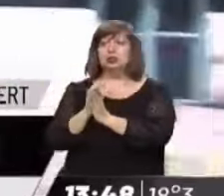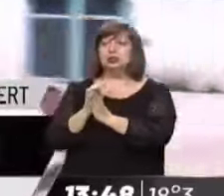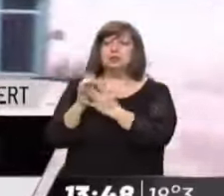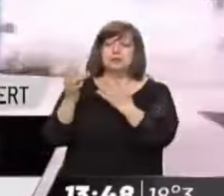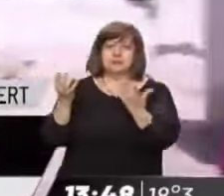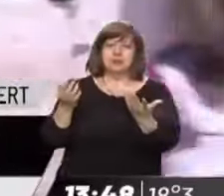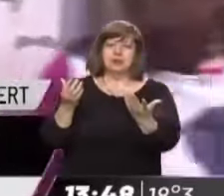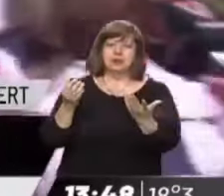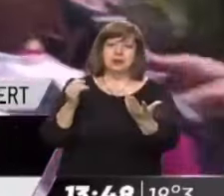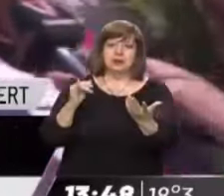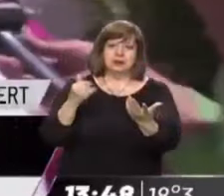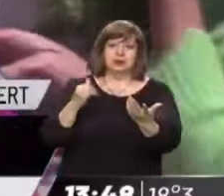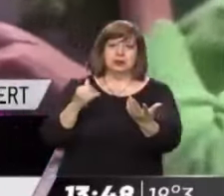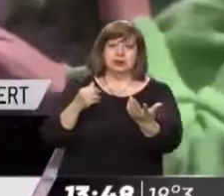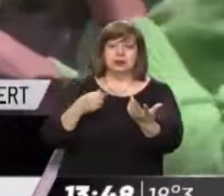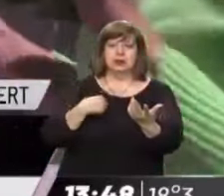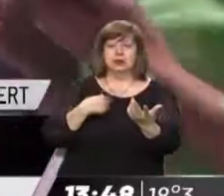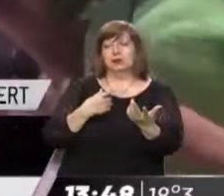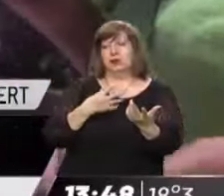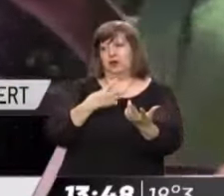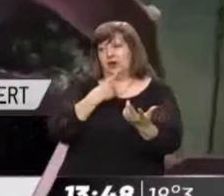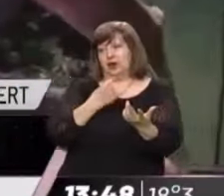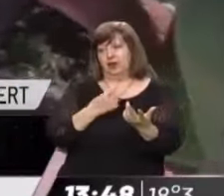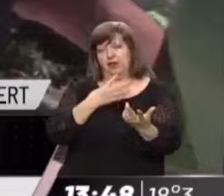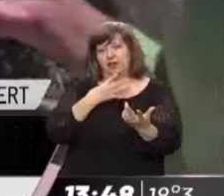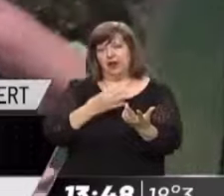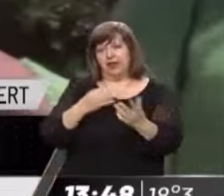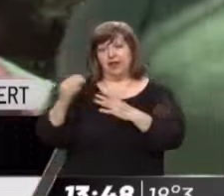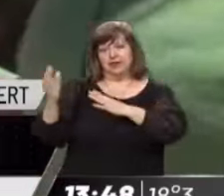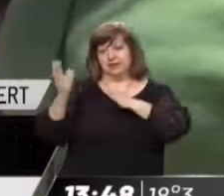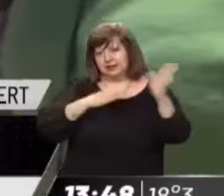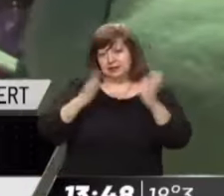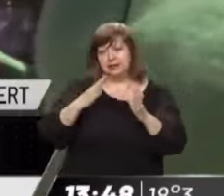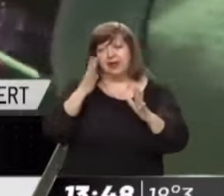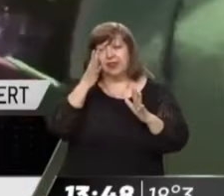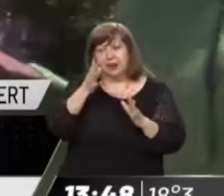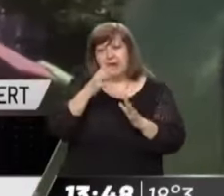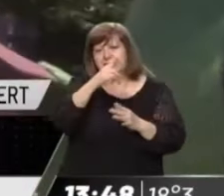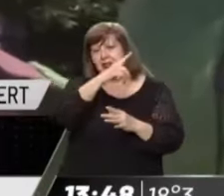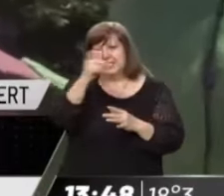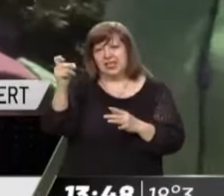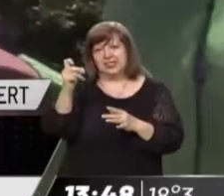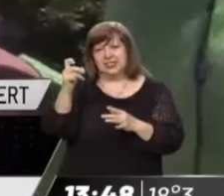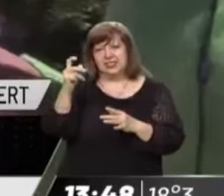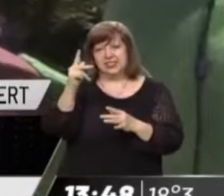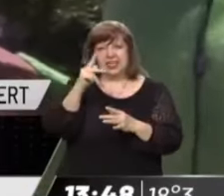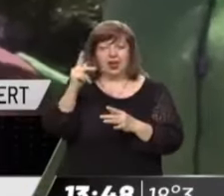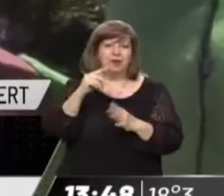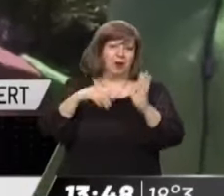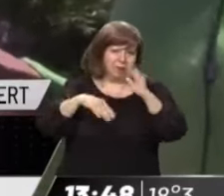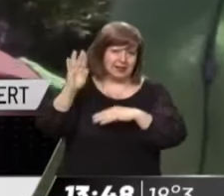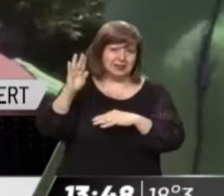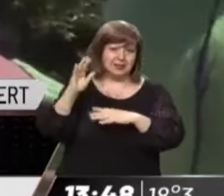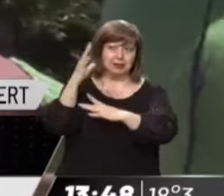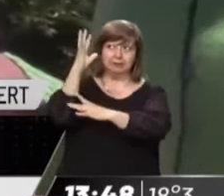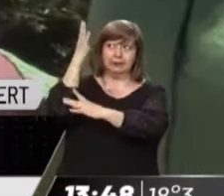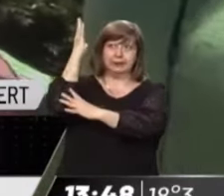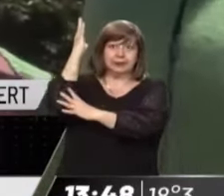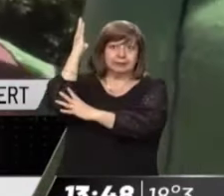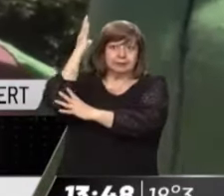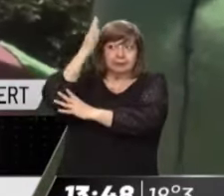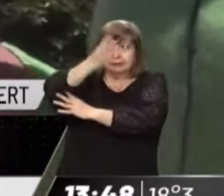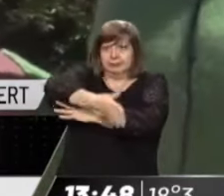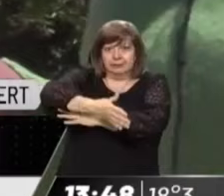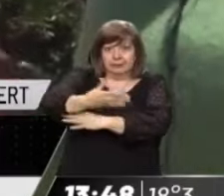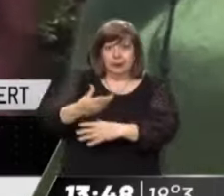de que fueron muy muy fuerte o sea arriba de los 100 km eso iba a decir seguramente han superado los 100 km por el daño que hemos